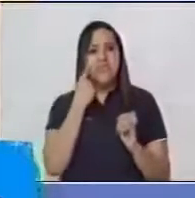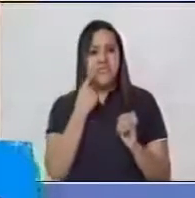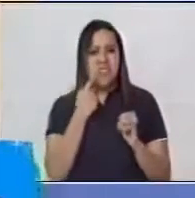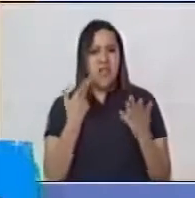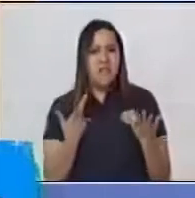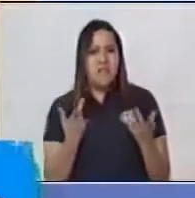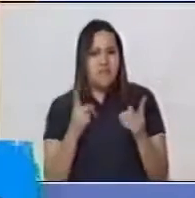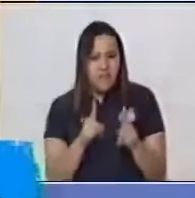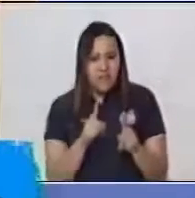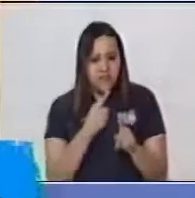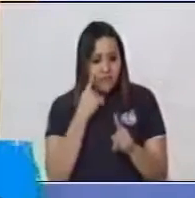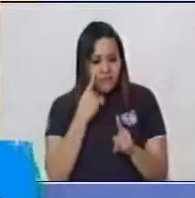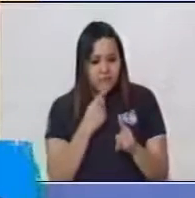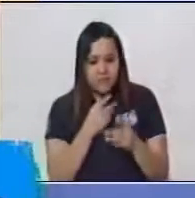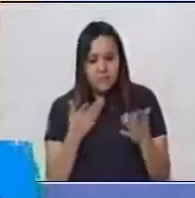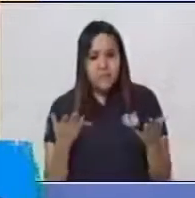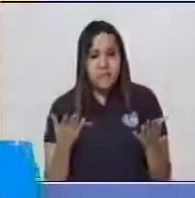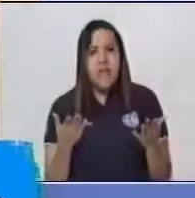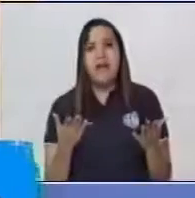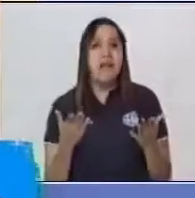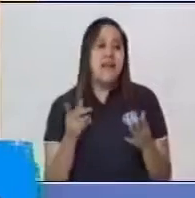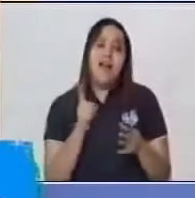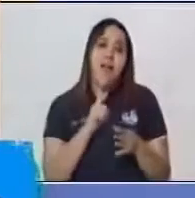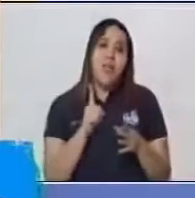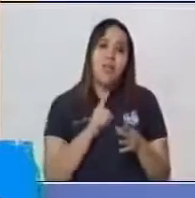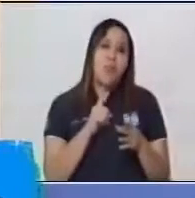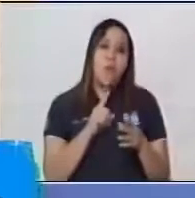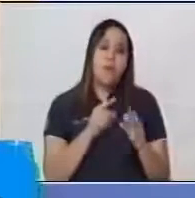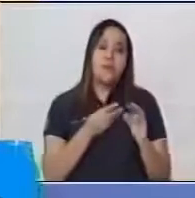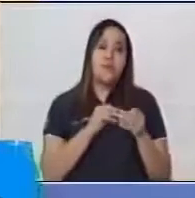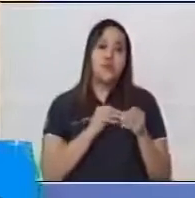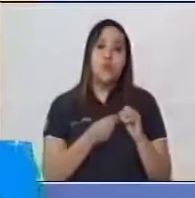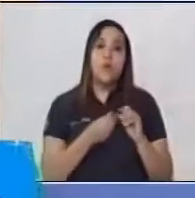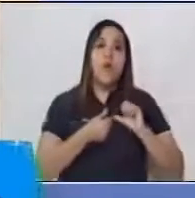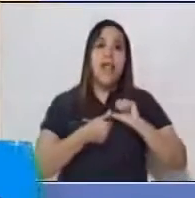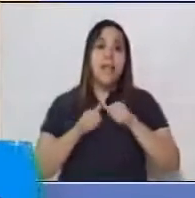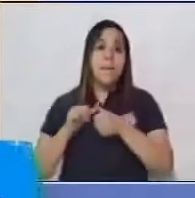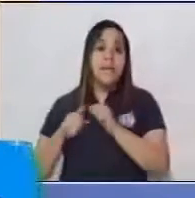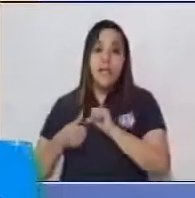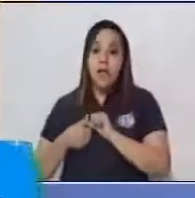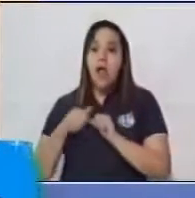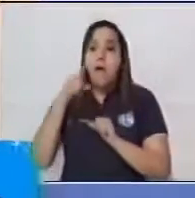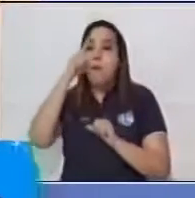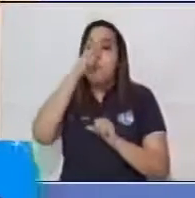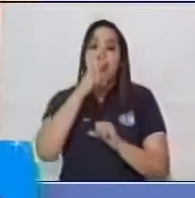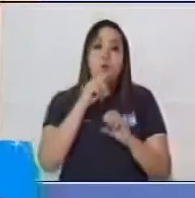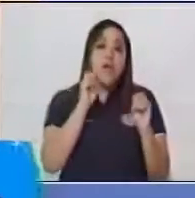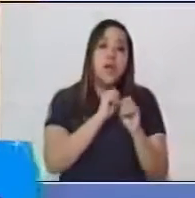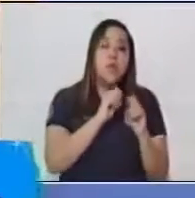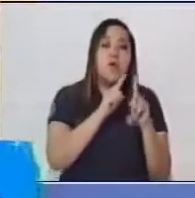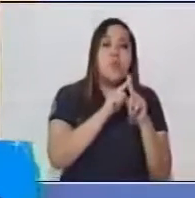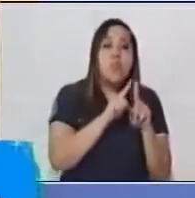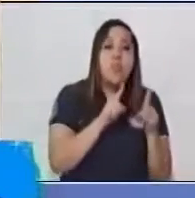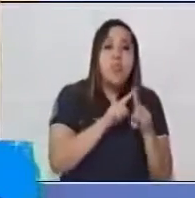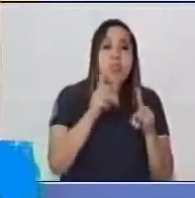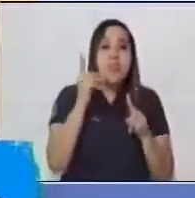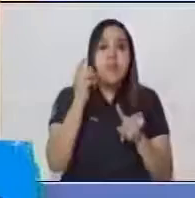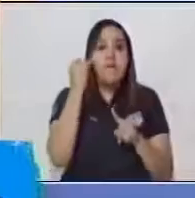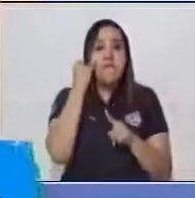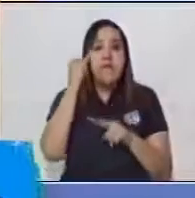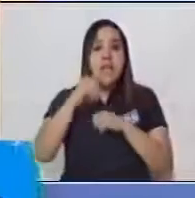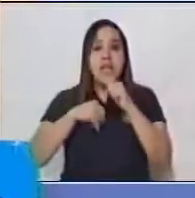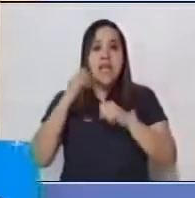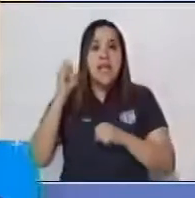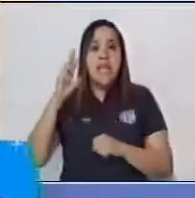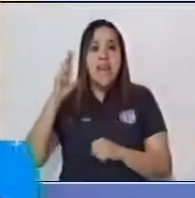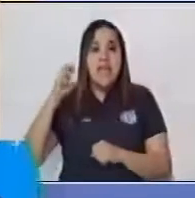serie? No es una serie aritmética, porque no hay un diferencial que pueda